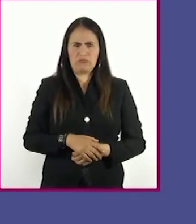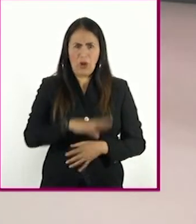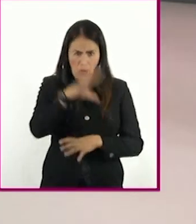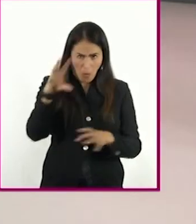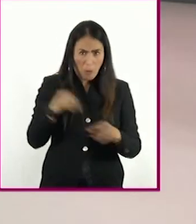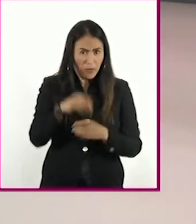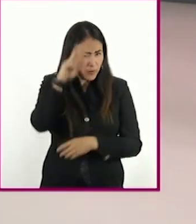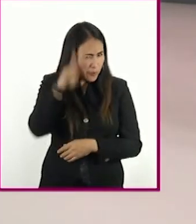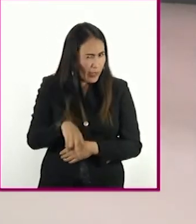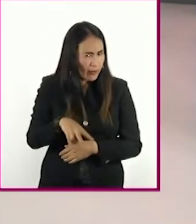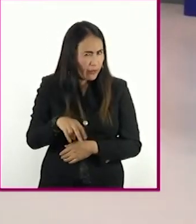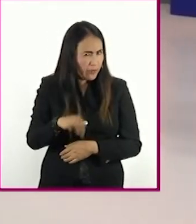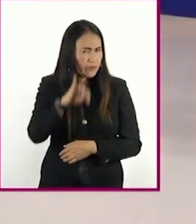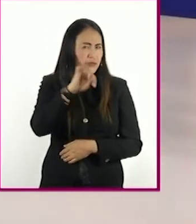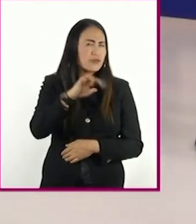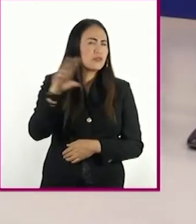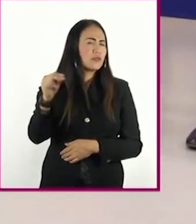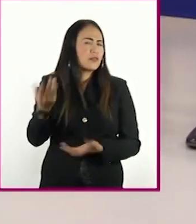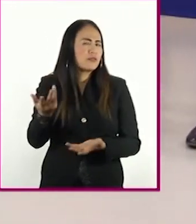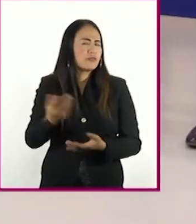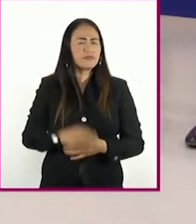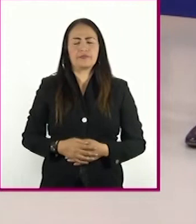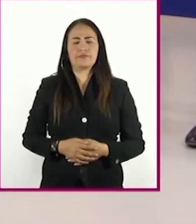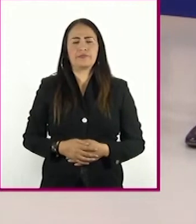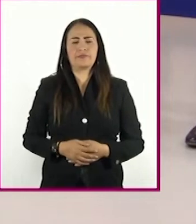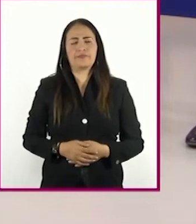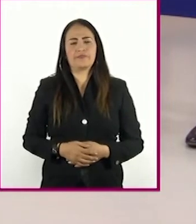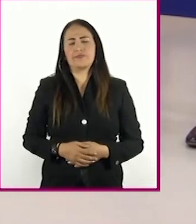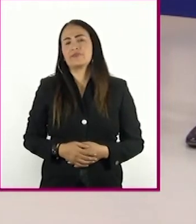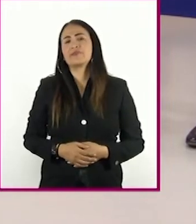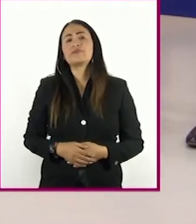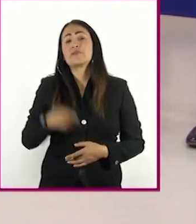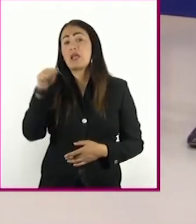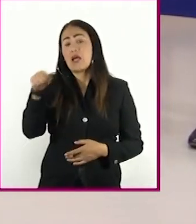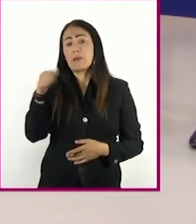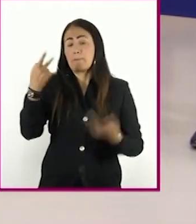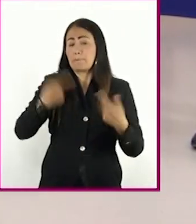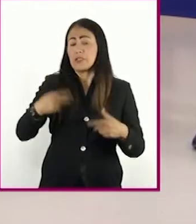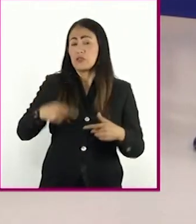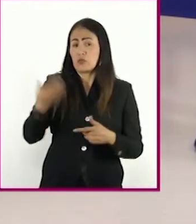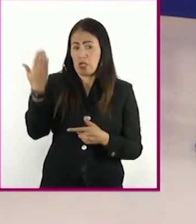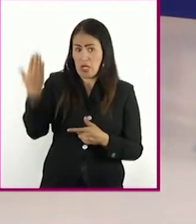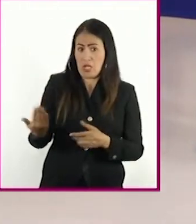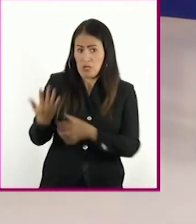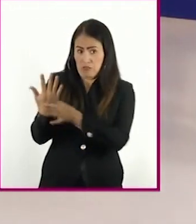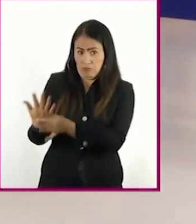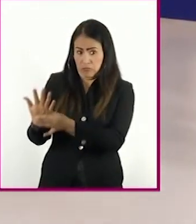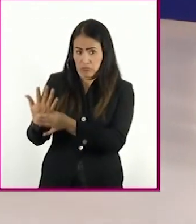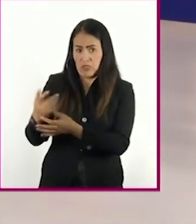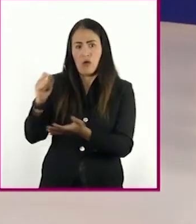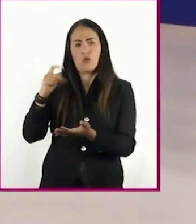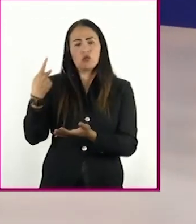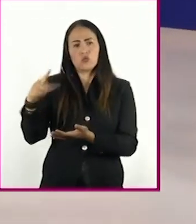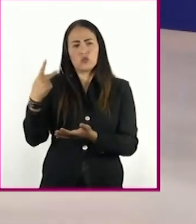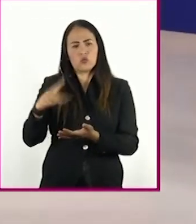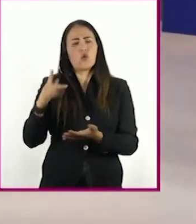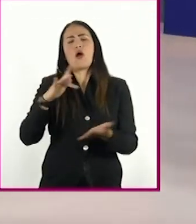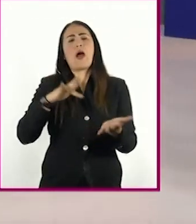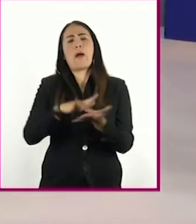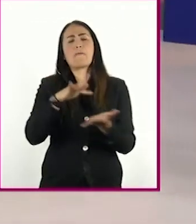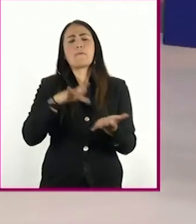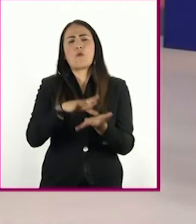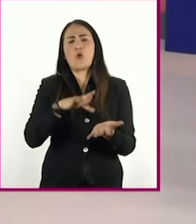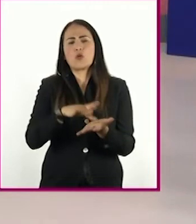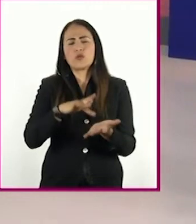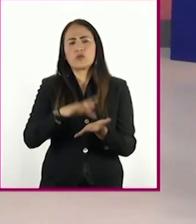esto? Aquí podemos darnos cuenta de que el autor muestra una postura favorable a considerar con el